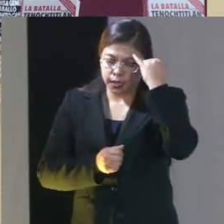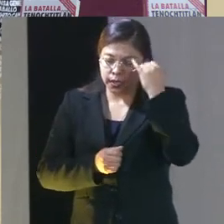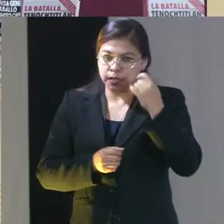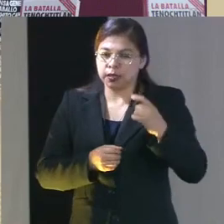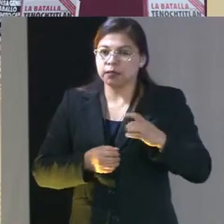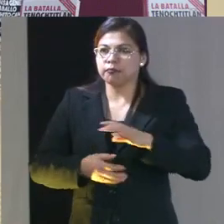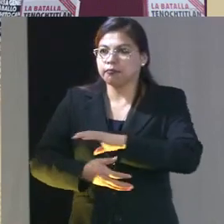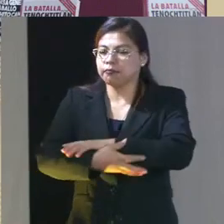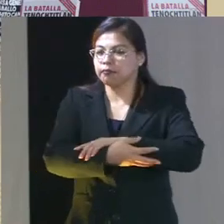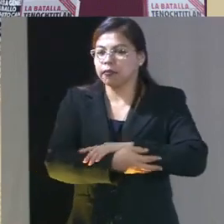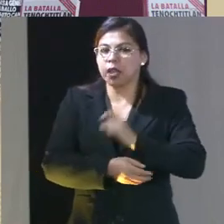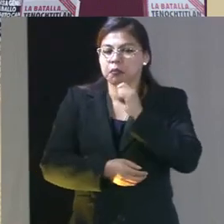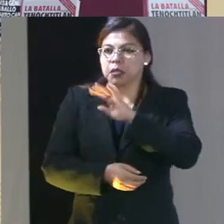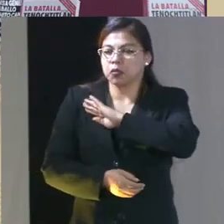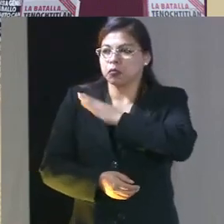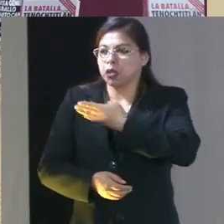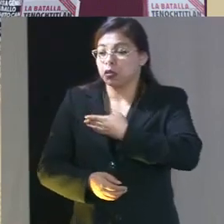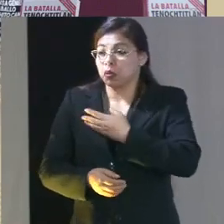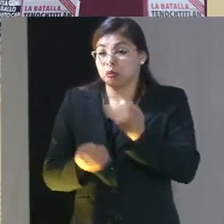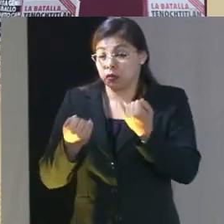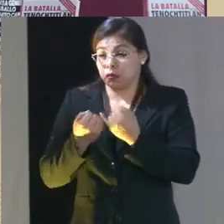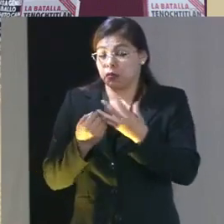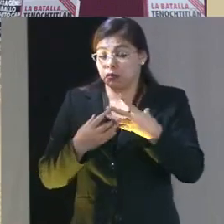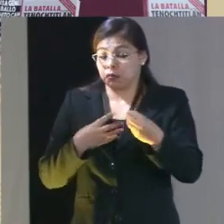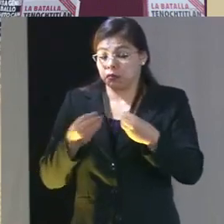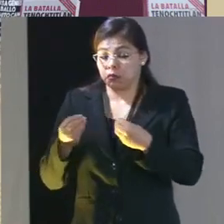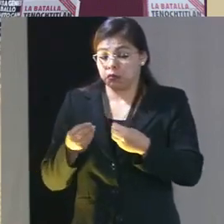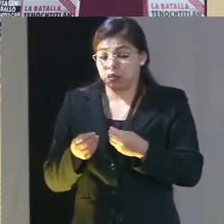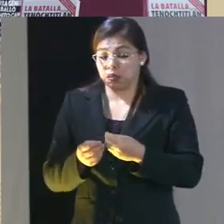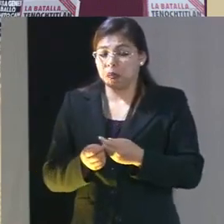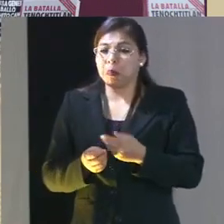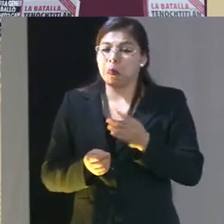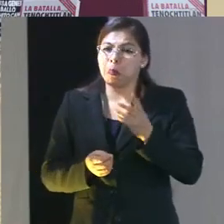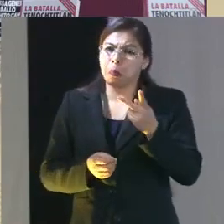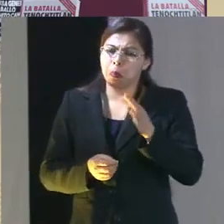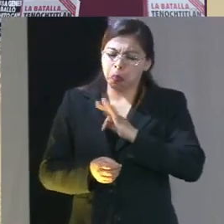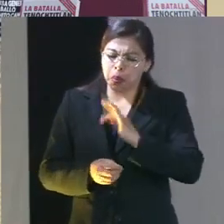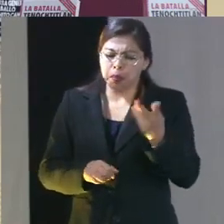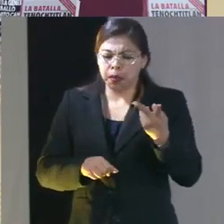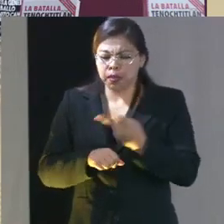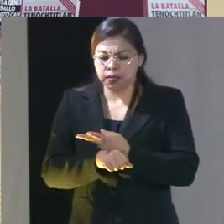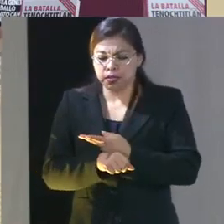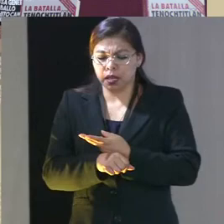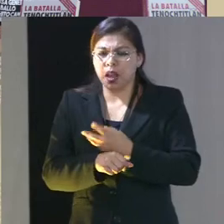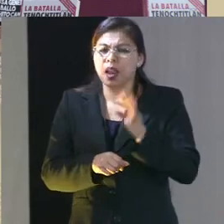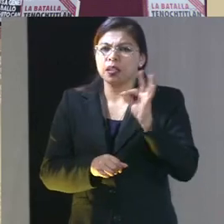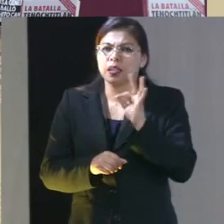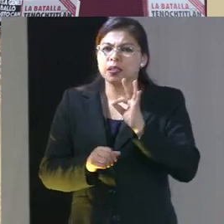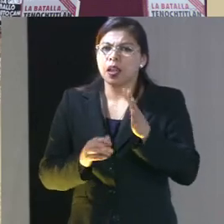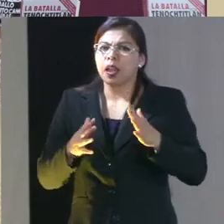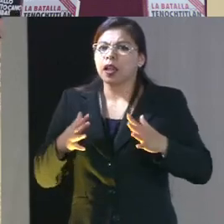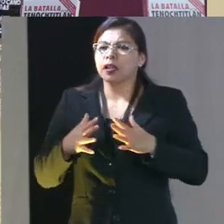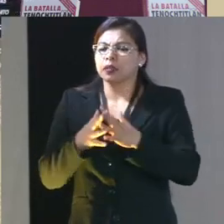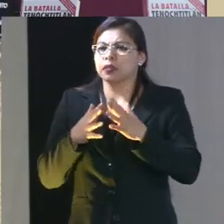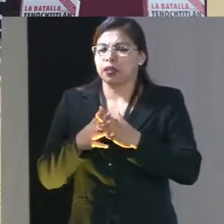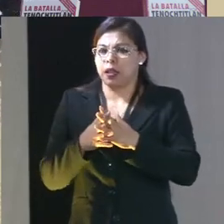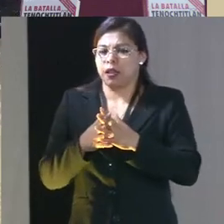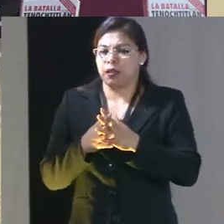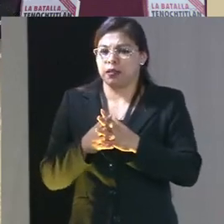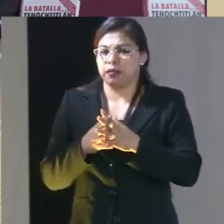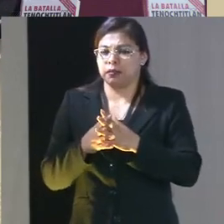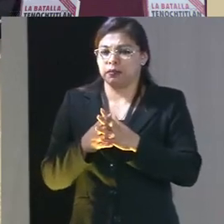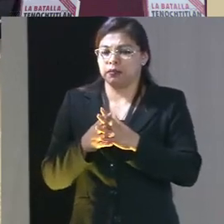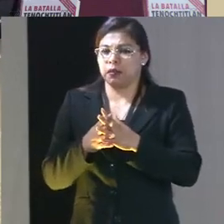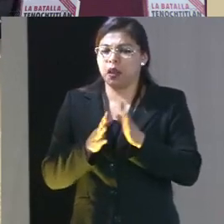de españoles? ¿También los diezmearon? ¿Cabe la posibilidad de que haya sido una guerra bioquímica? Es